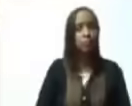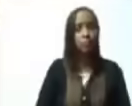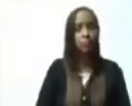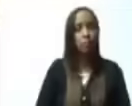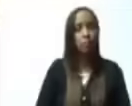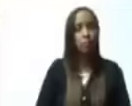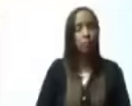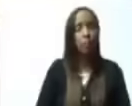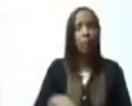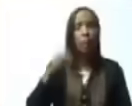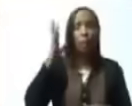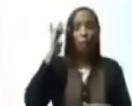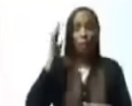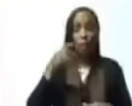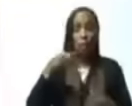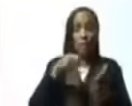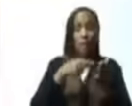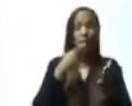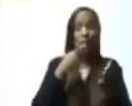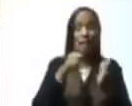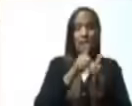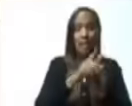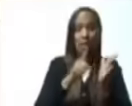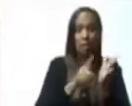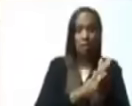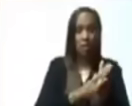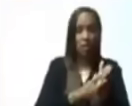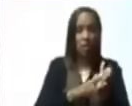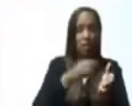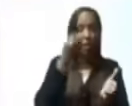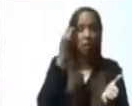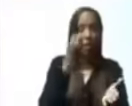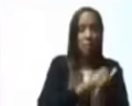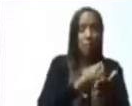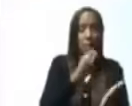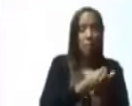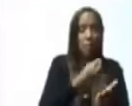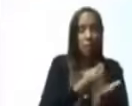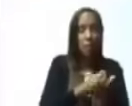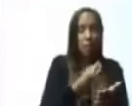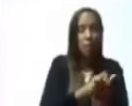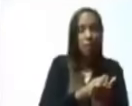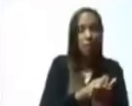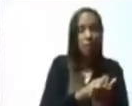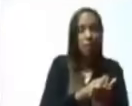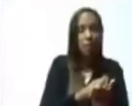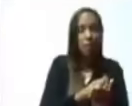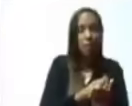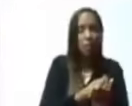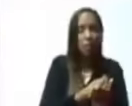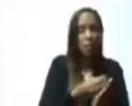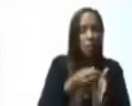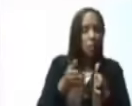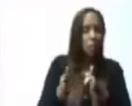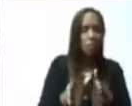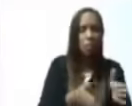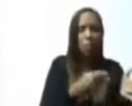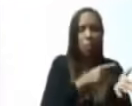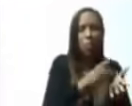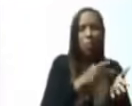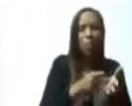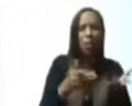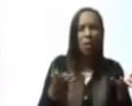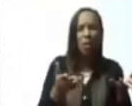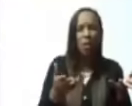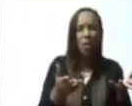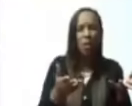gastos corrientes y vuelv y me pregunto es de ahí que van a cubrir las 120,000 pensiones que el señor director de pensiones